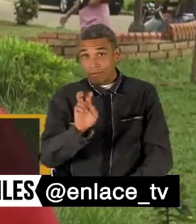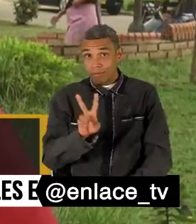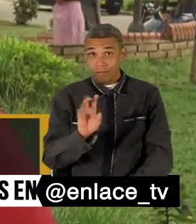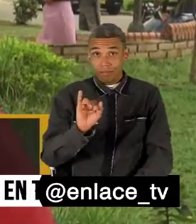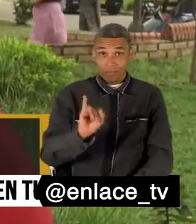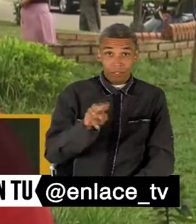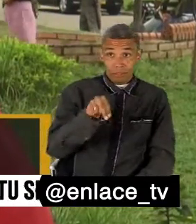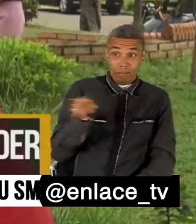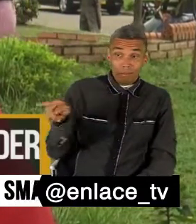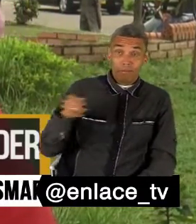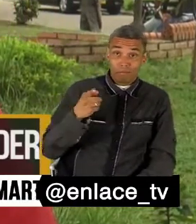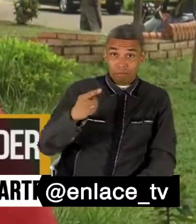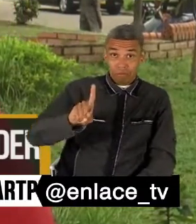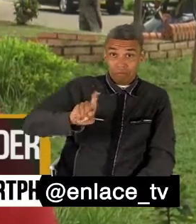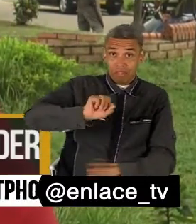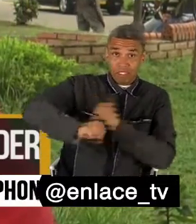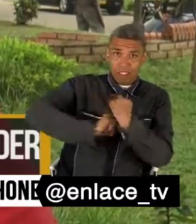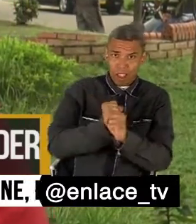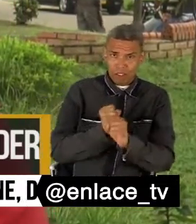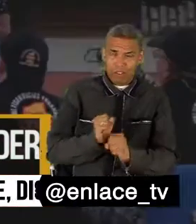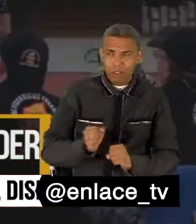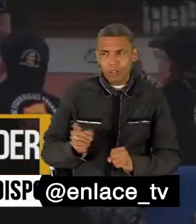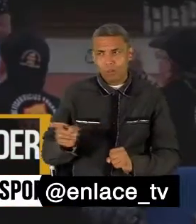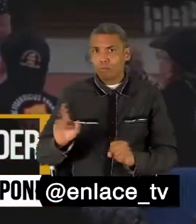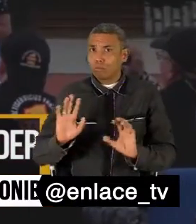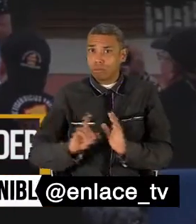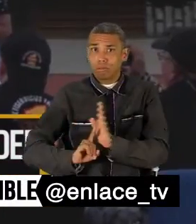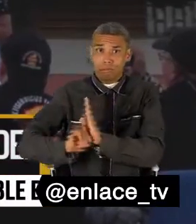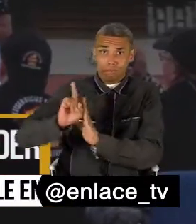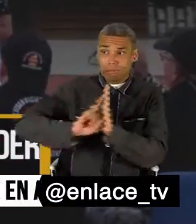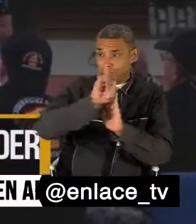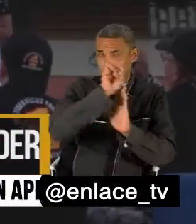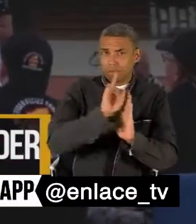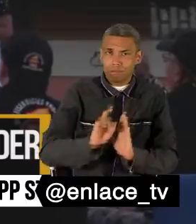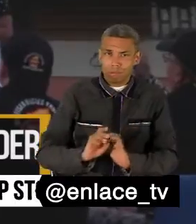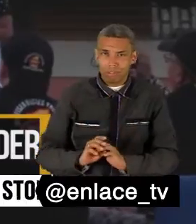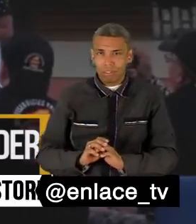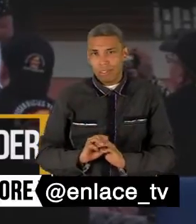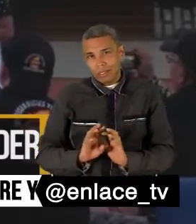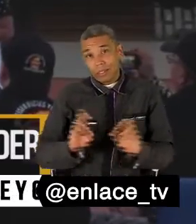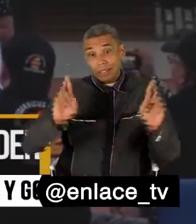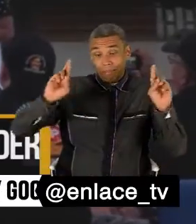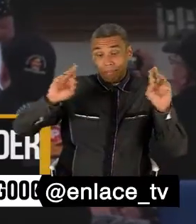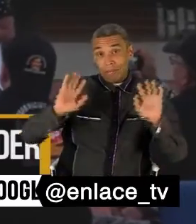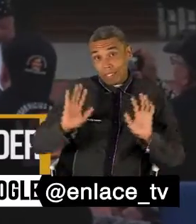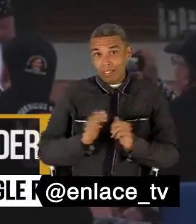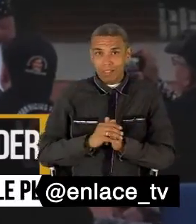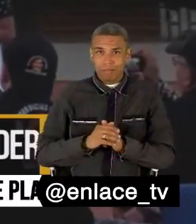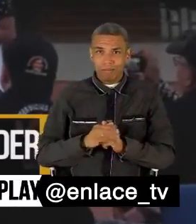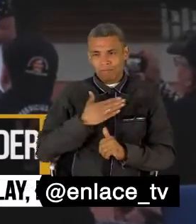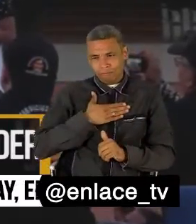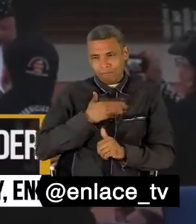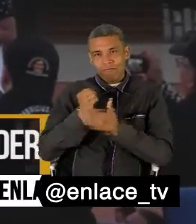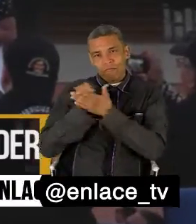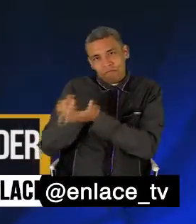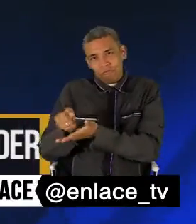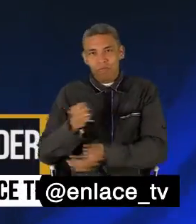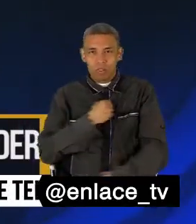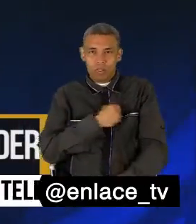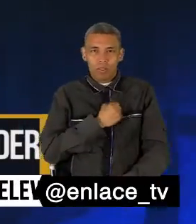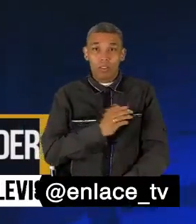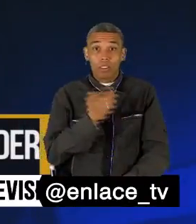edad que tiene, ha obsequiado buenos triunfos y esperar que personas de buen corazón nos ayuden, porque